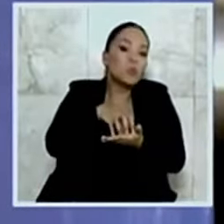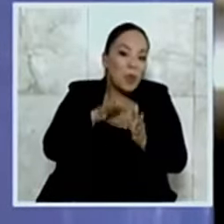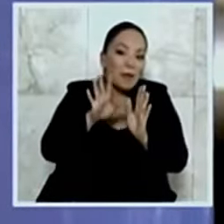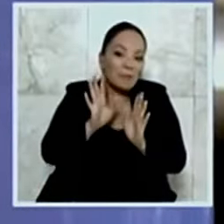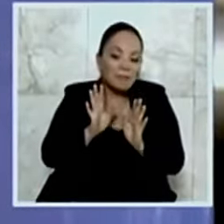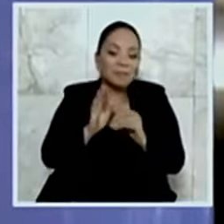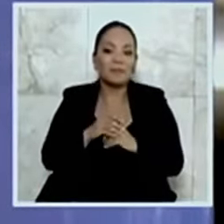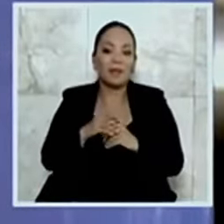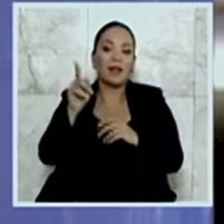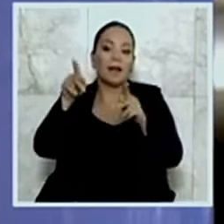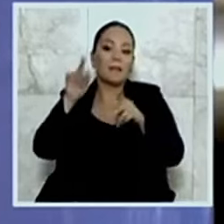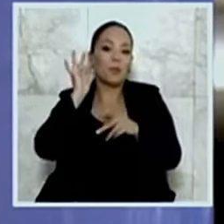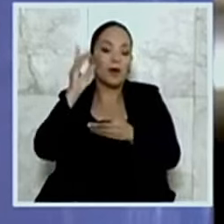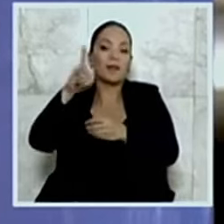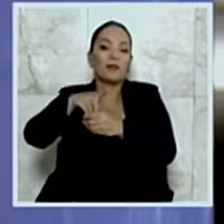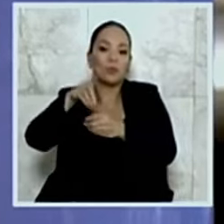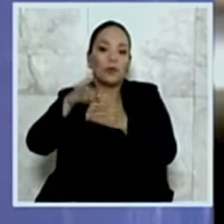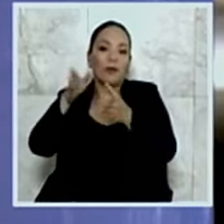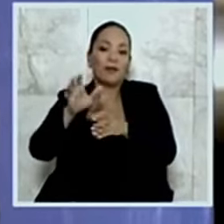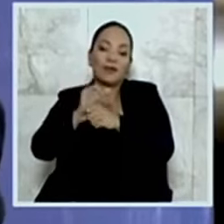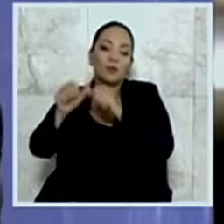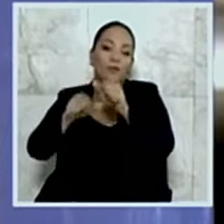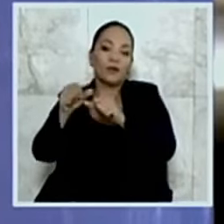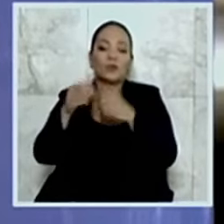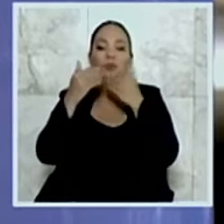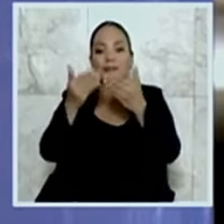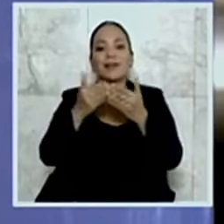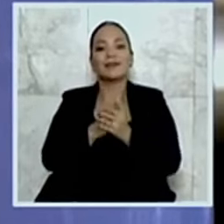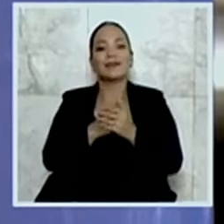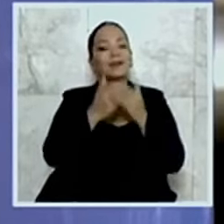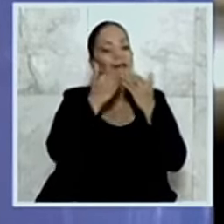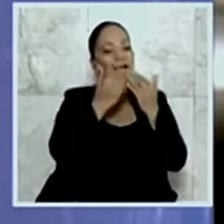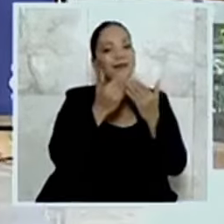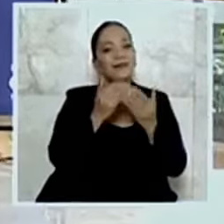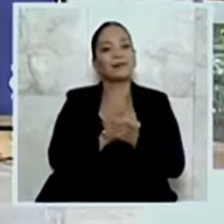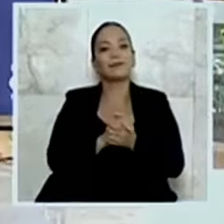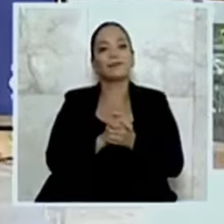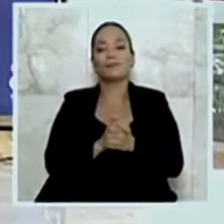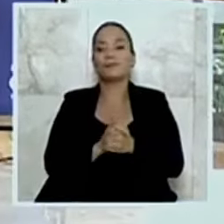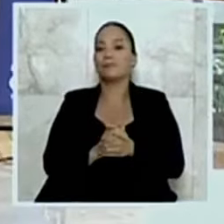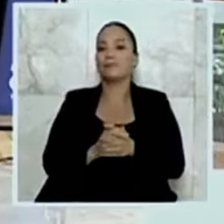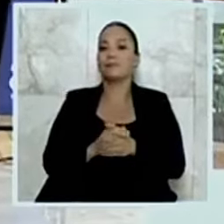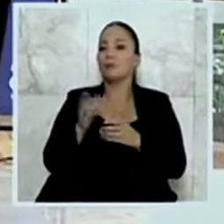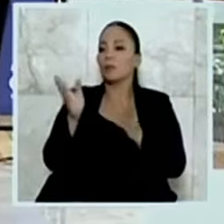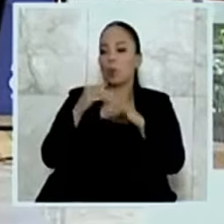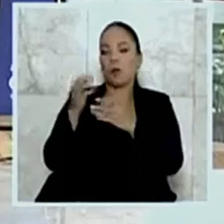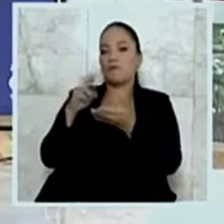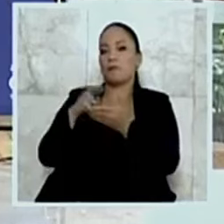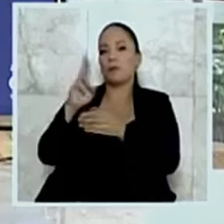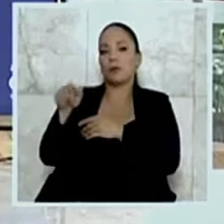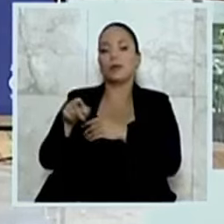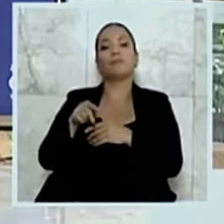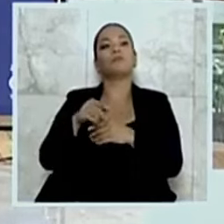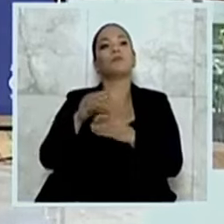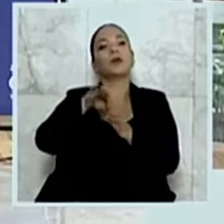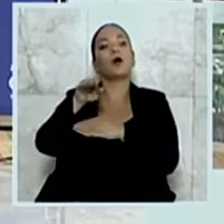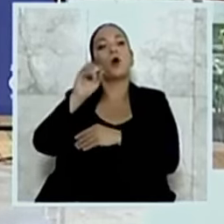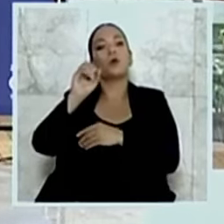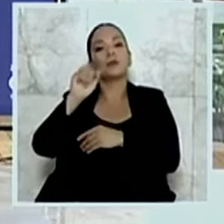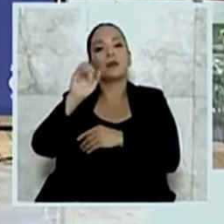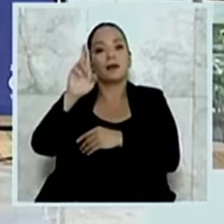yo soy muy, digamos, desconocedor de la materia? Para darle el beneficio de la duda a la